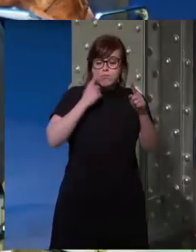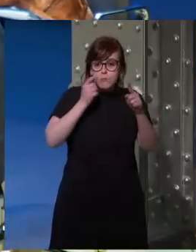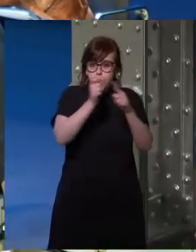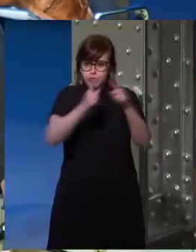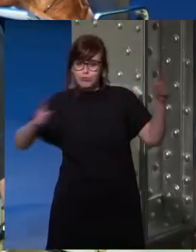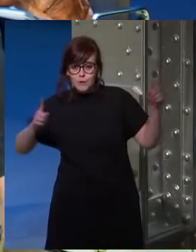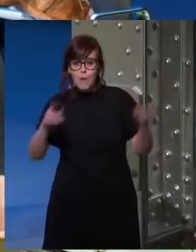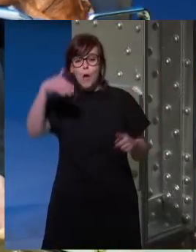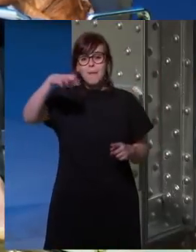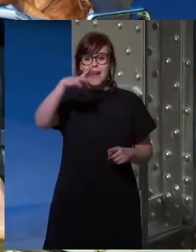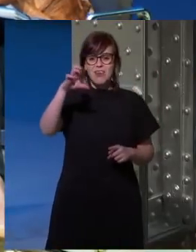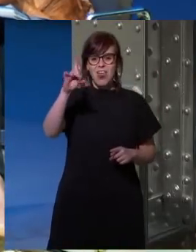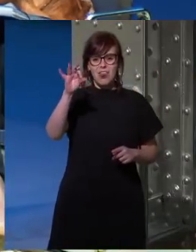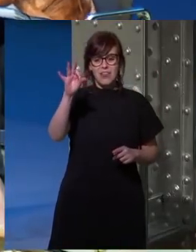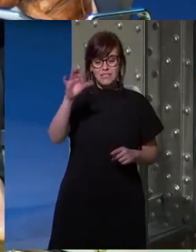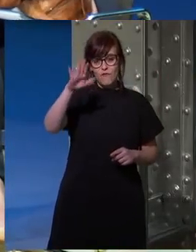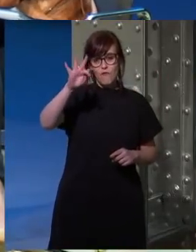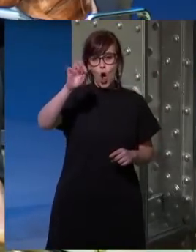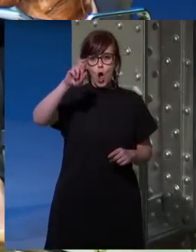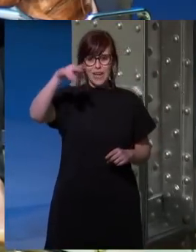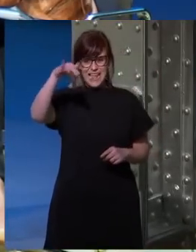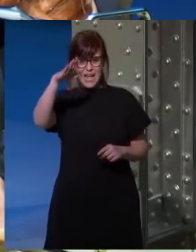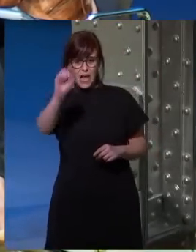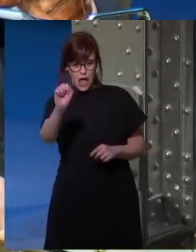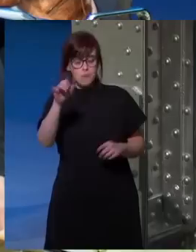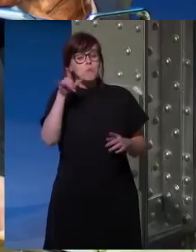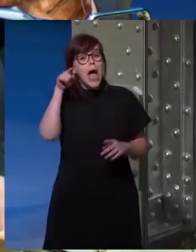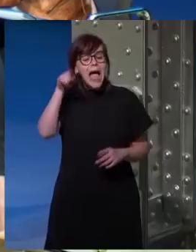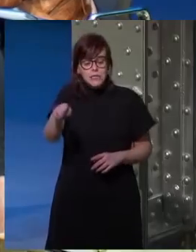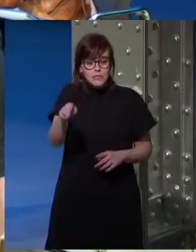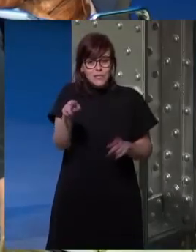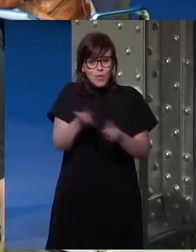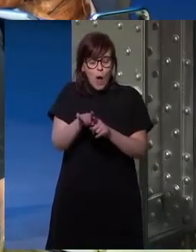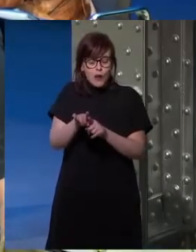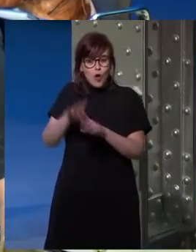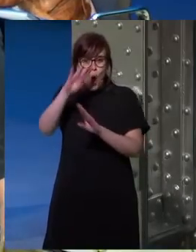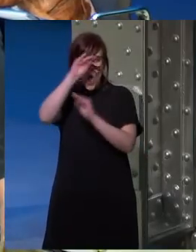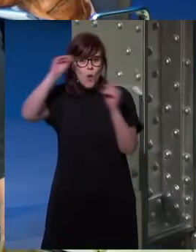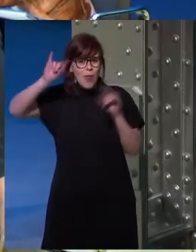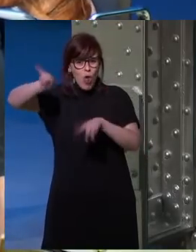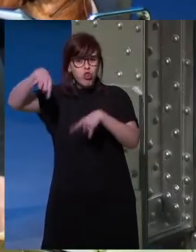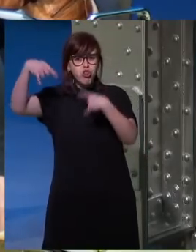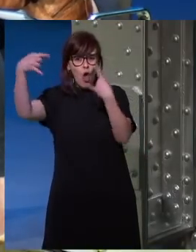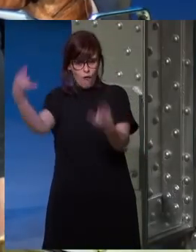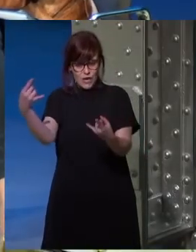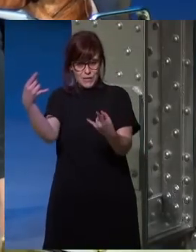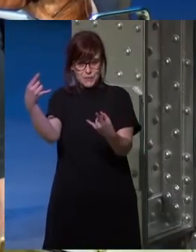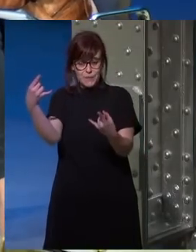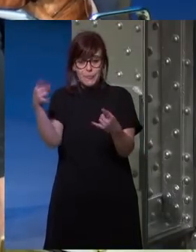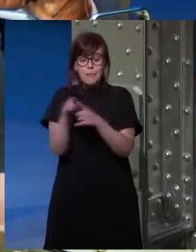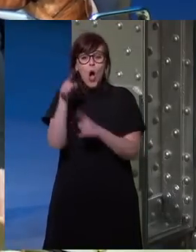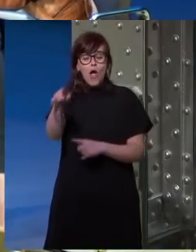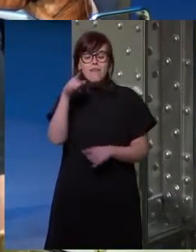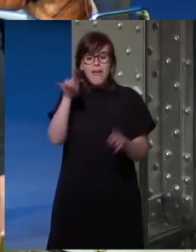Mercedes Formica, porque la desconocía por completo, ¿no? Y ves que esta mujer fue doblemente olvidada y marginada porque ella